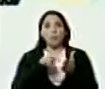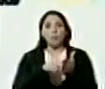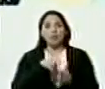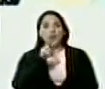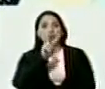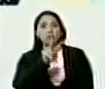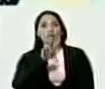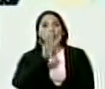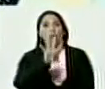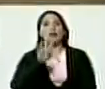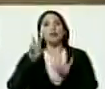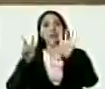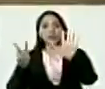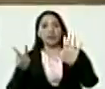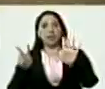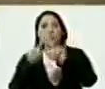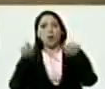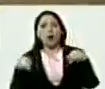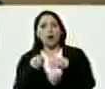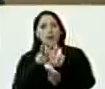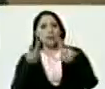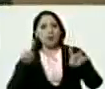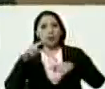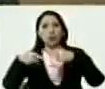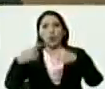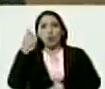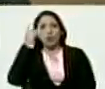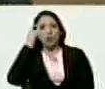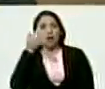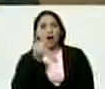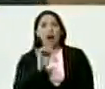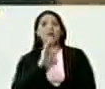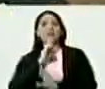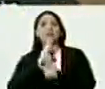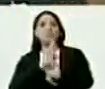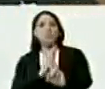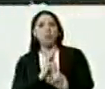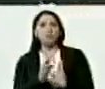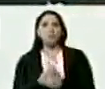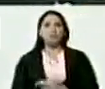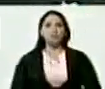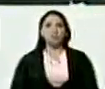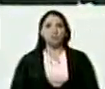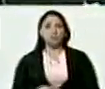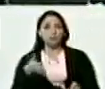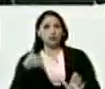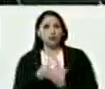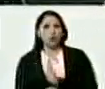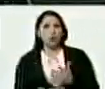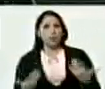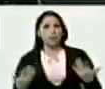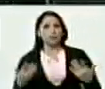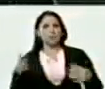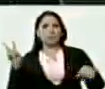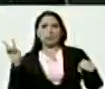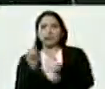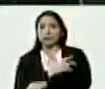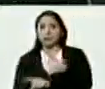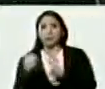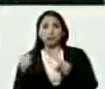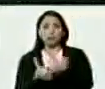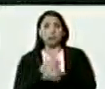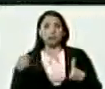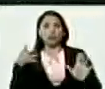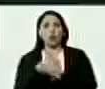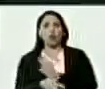2.247 cuadrantes de paz, todos los días tenemos el resultado de la incidencia delictiva de esos ocho